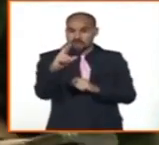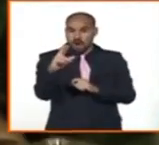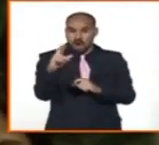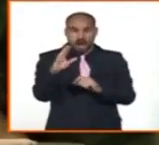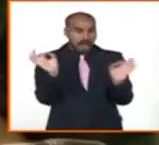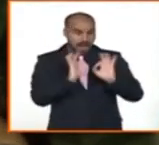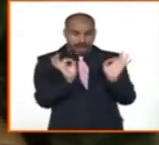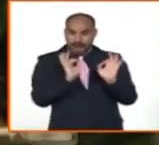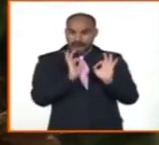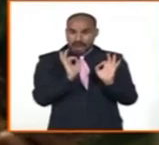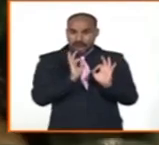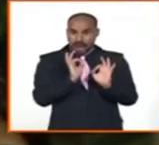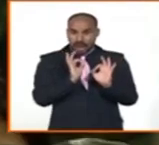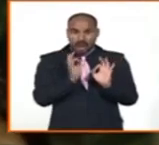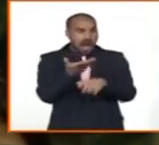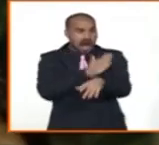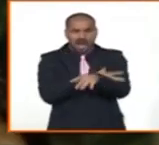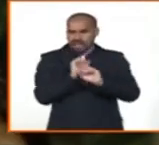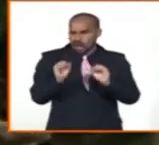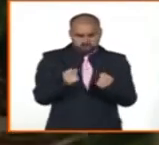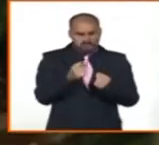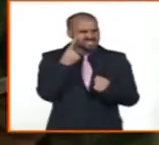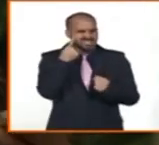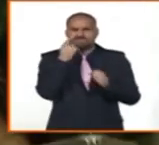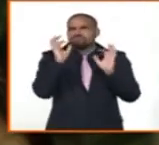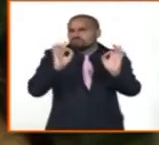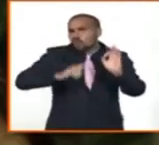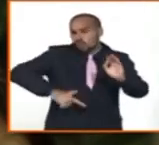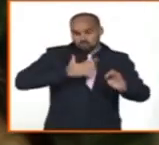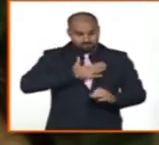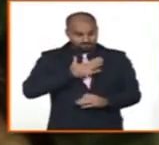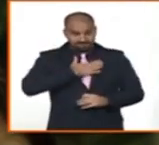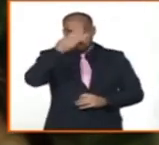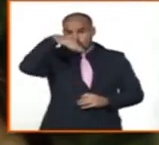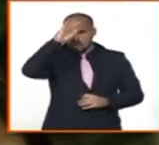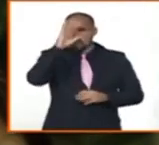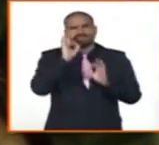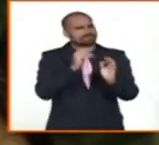La producción cultural de este país es un acumulado histórico